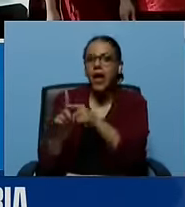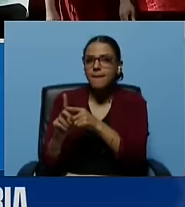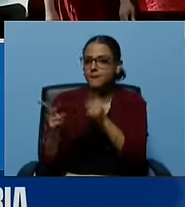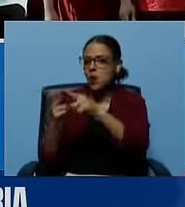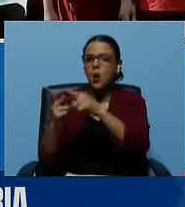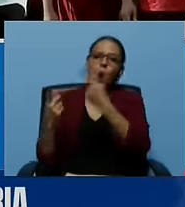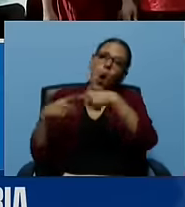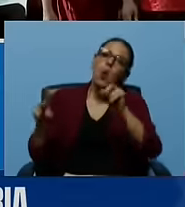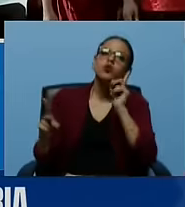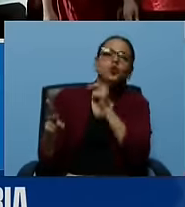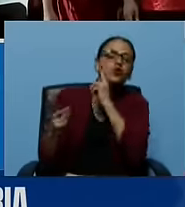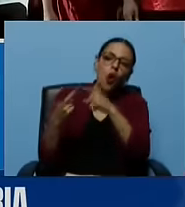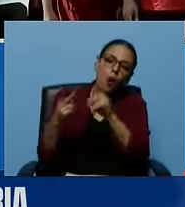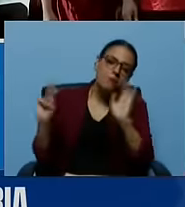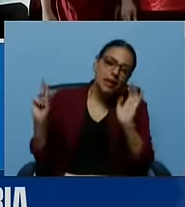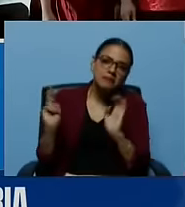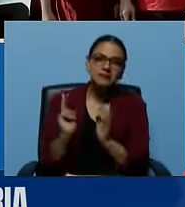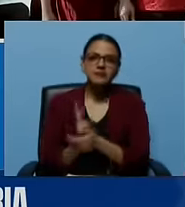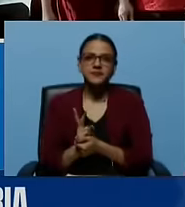Maricela Caraballo.